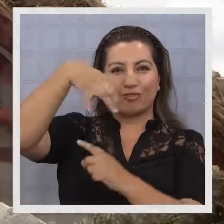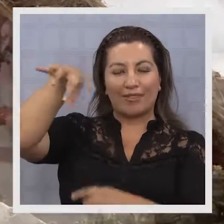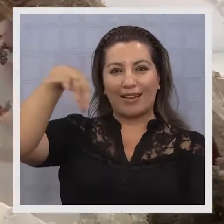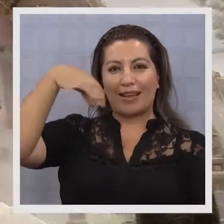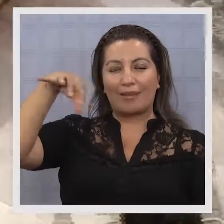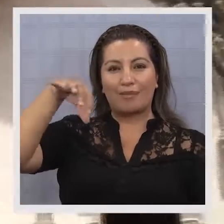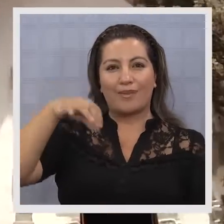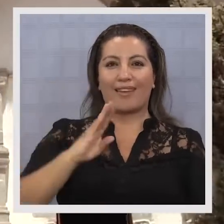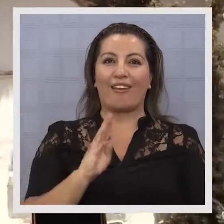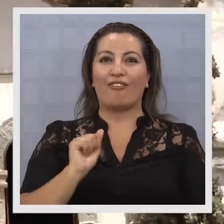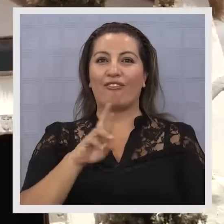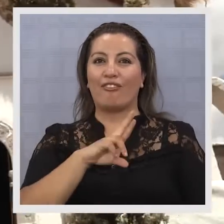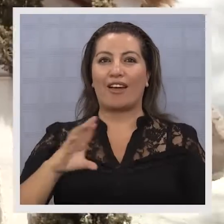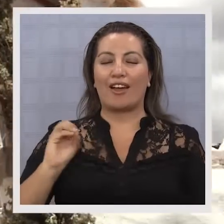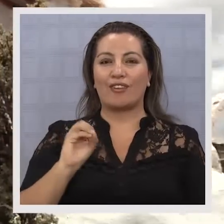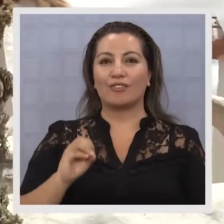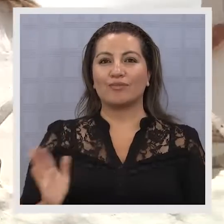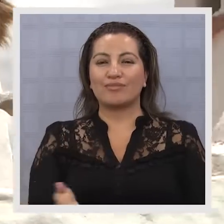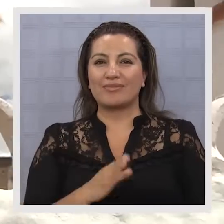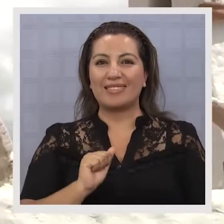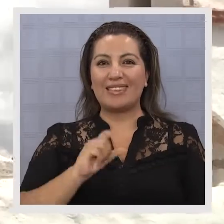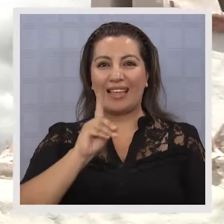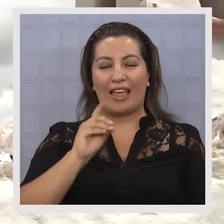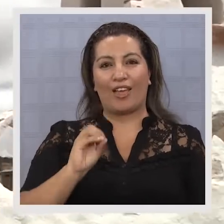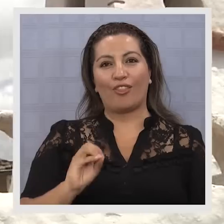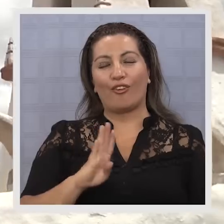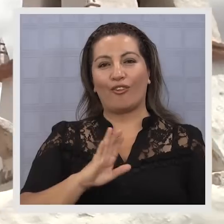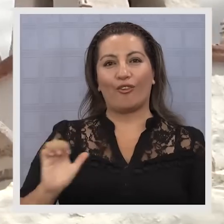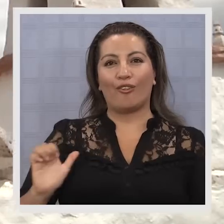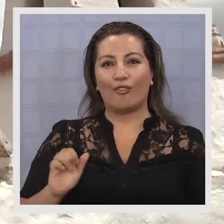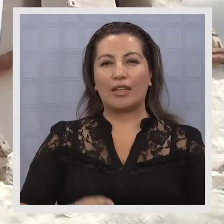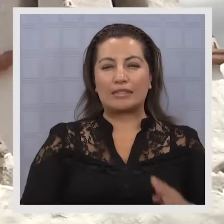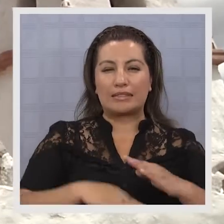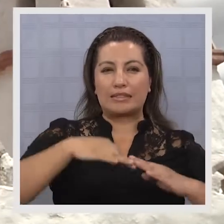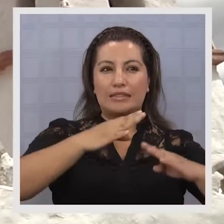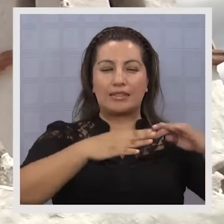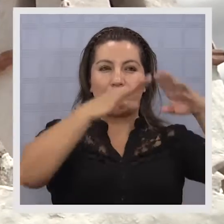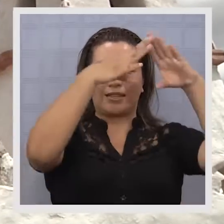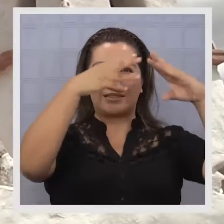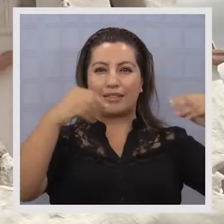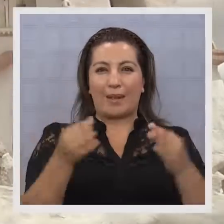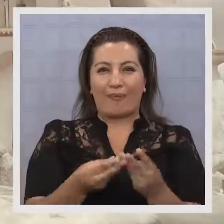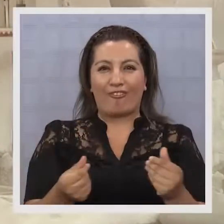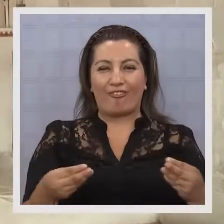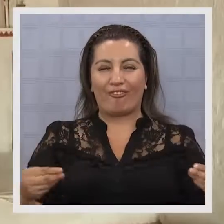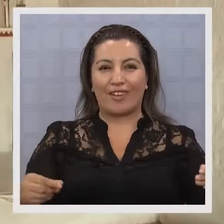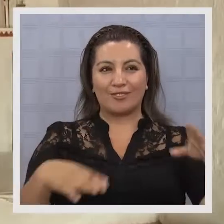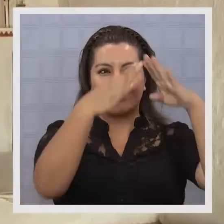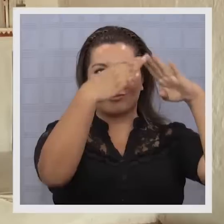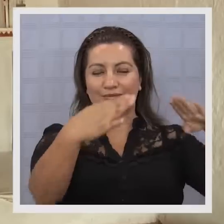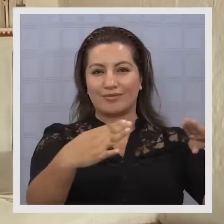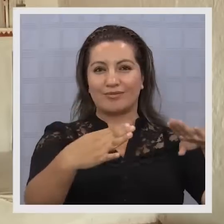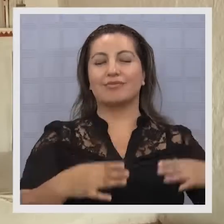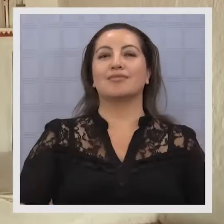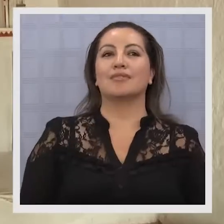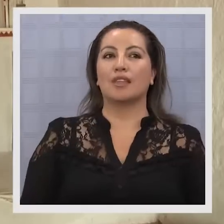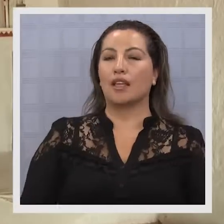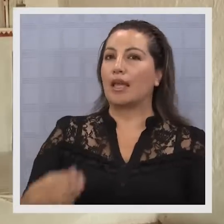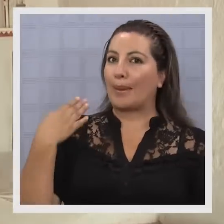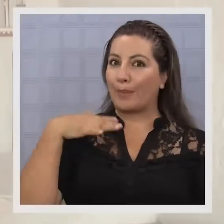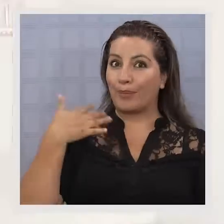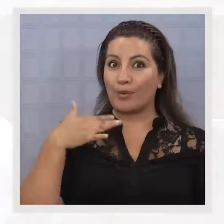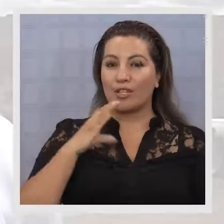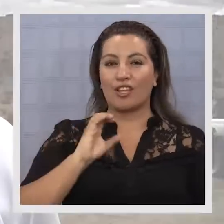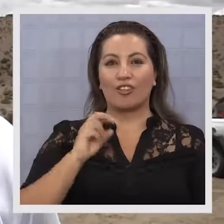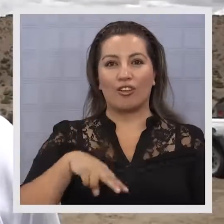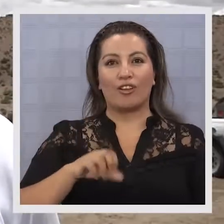campanario, muros de piedra, barro y adobe, con techumbre de vigas de madera y cubierta tradicional de barro y paja brava. Y es